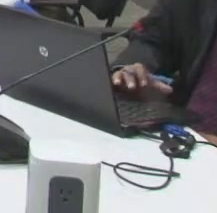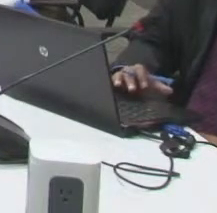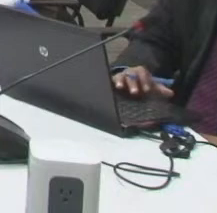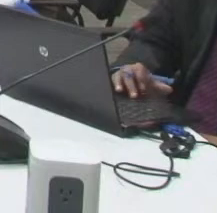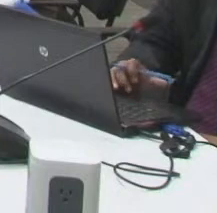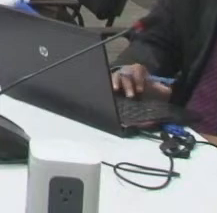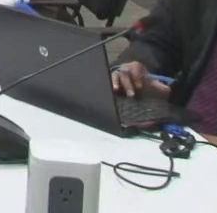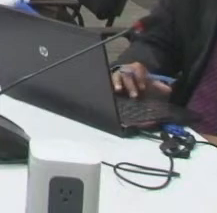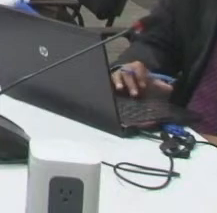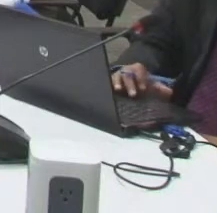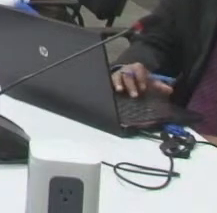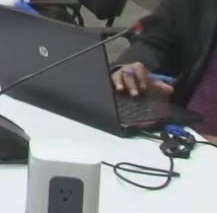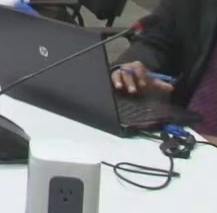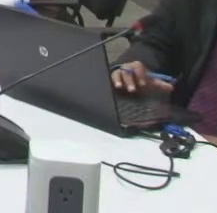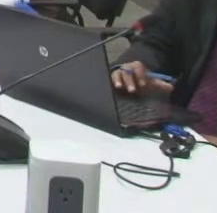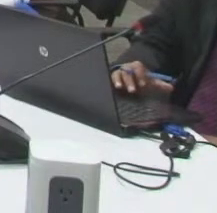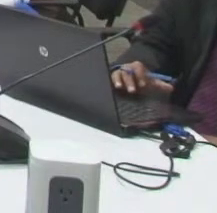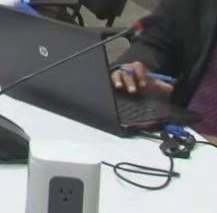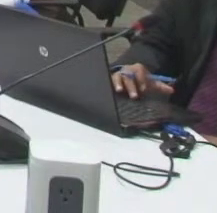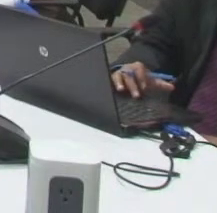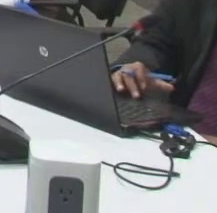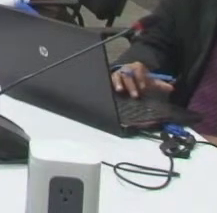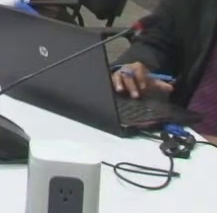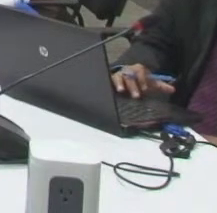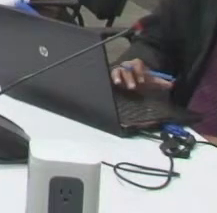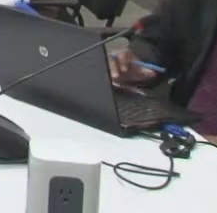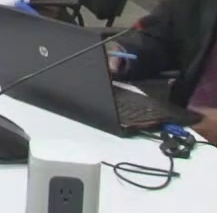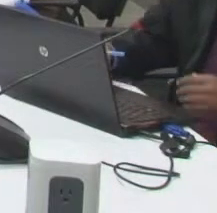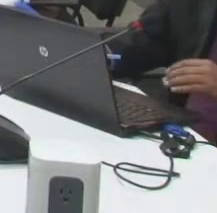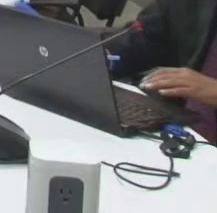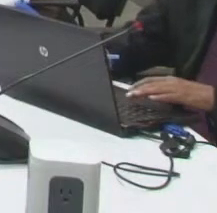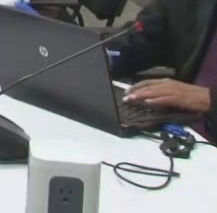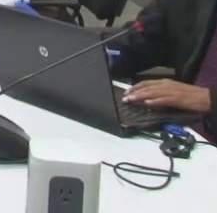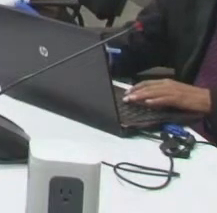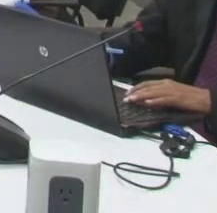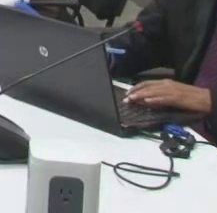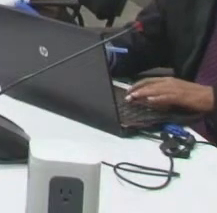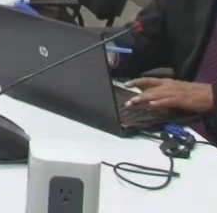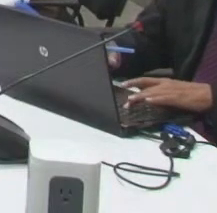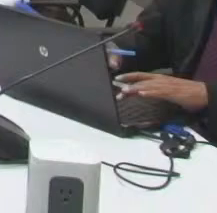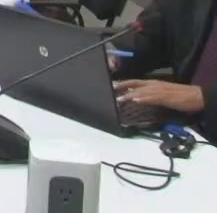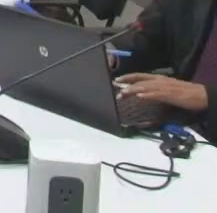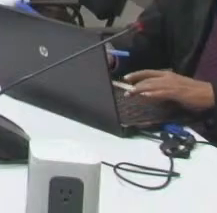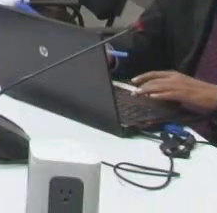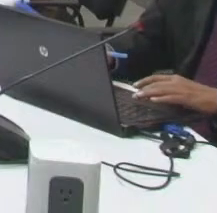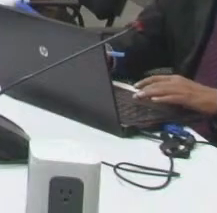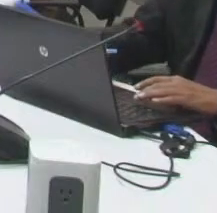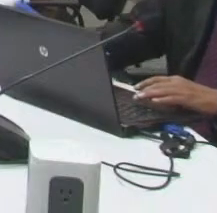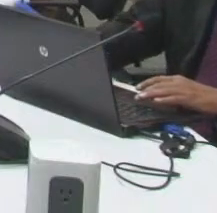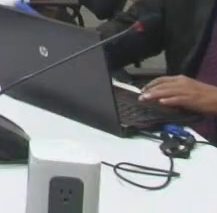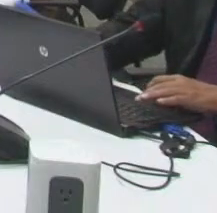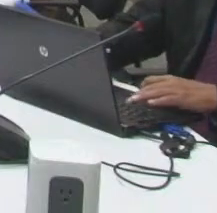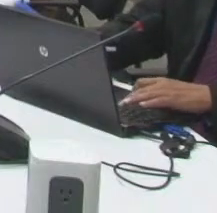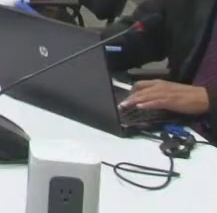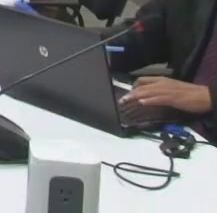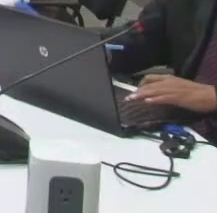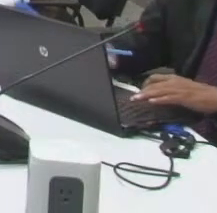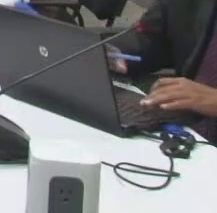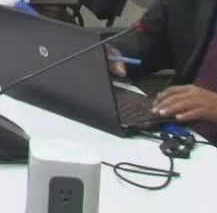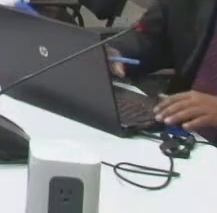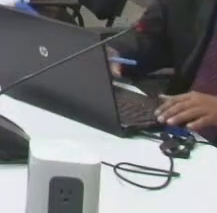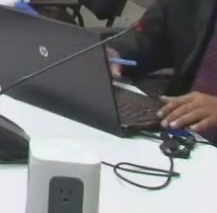personas que han sido objeto del delito de Sí. tráfico ilegal. Solo se agrega delito D.